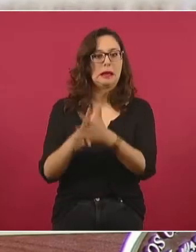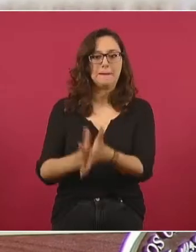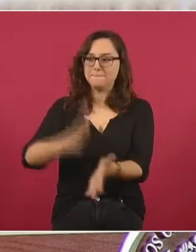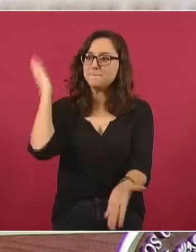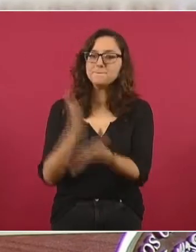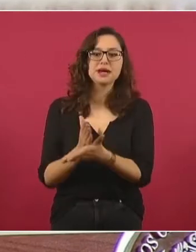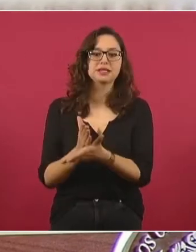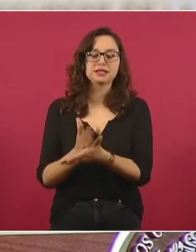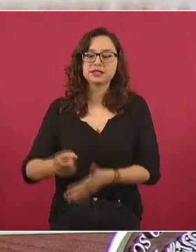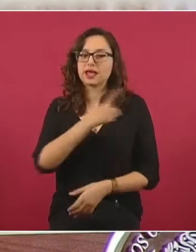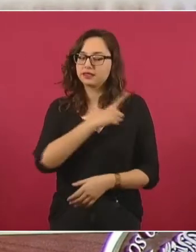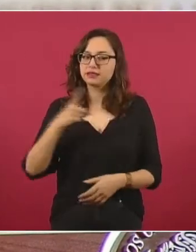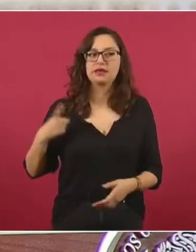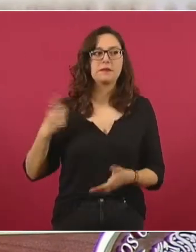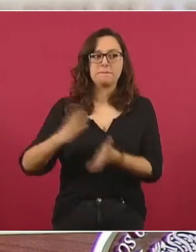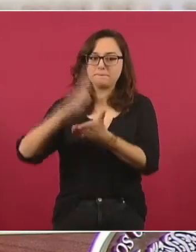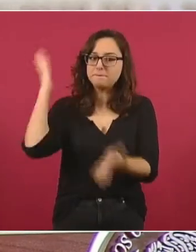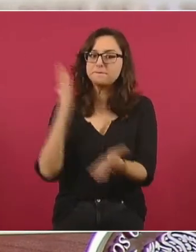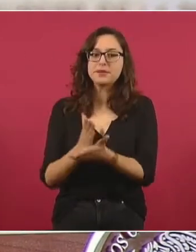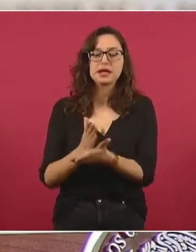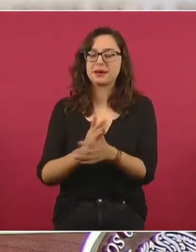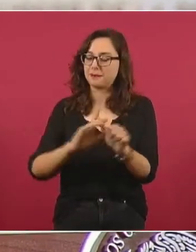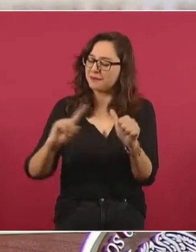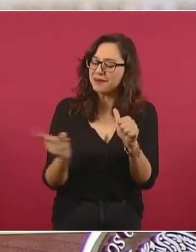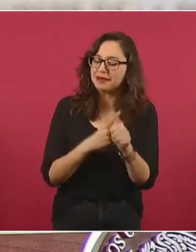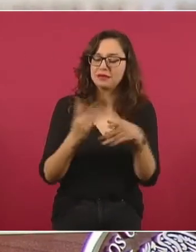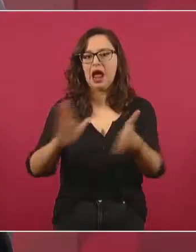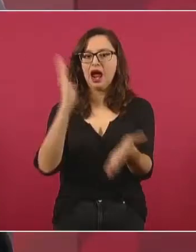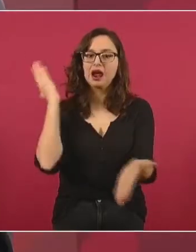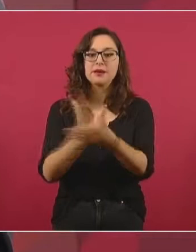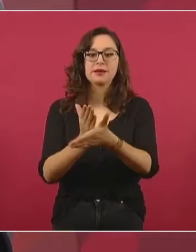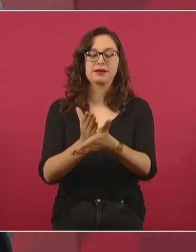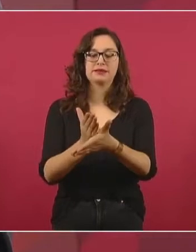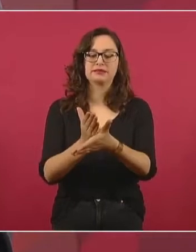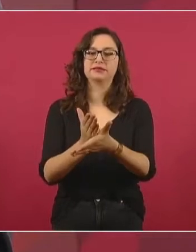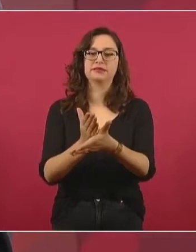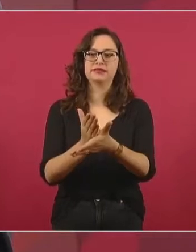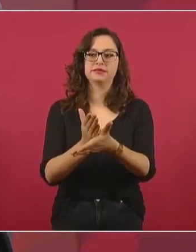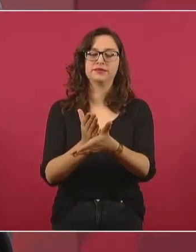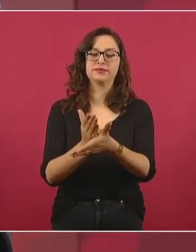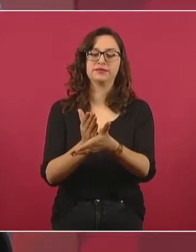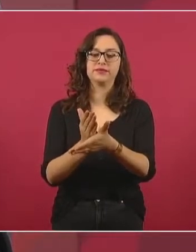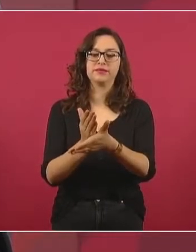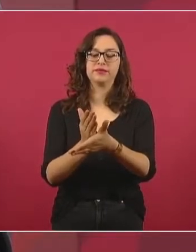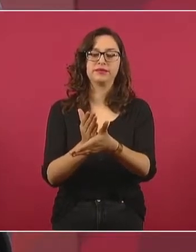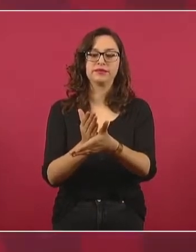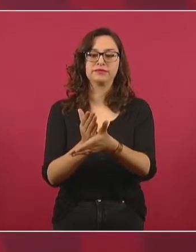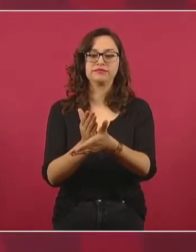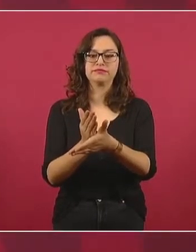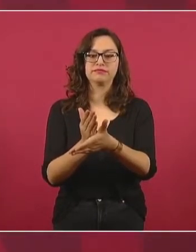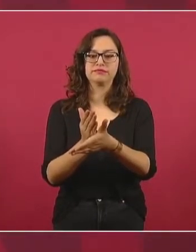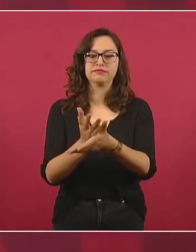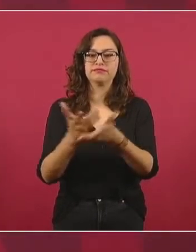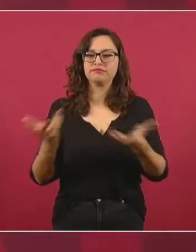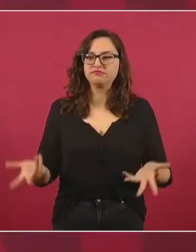optar por el diálogo, no por el uso de la fuerza. Tiene que evitarse